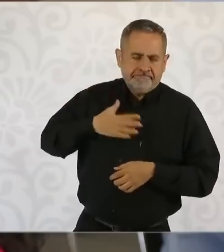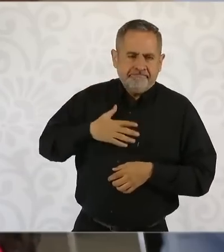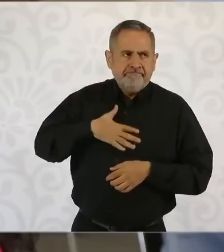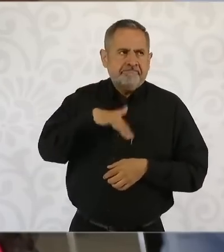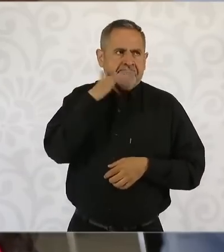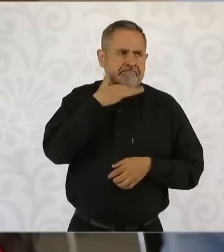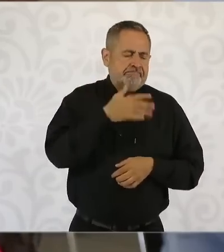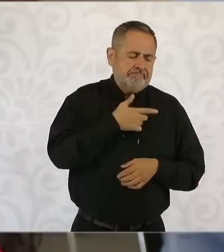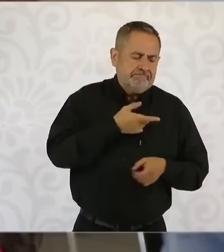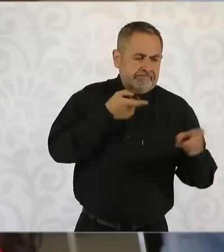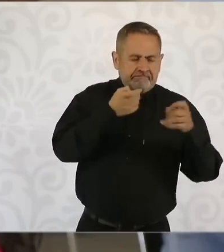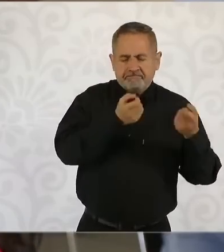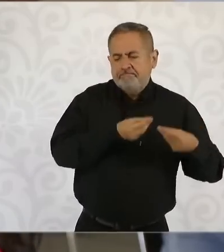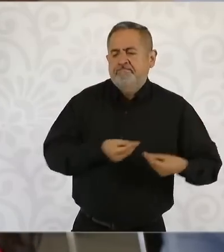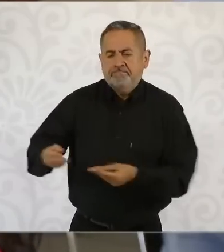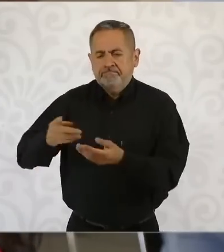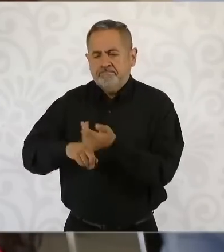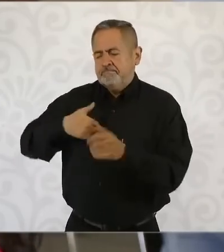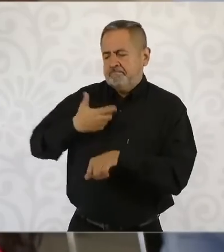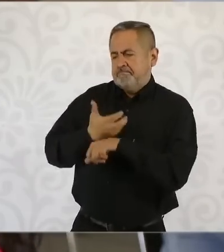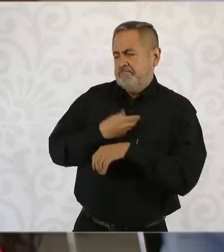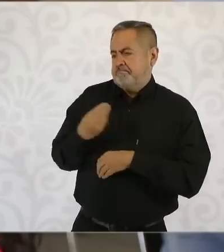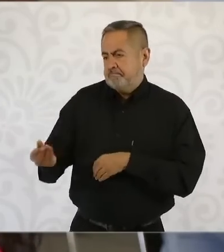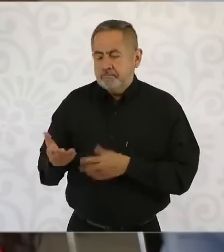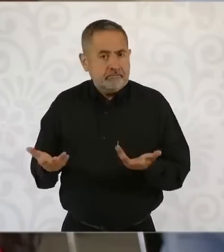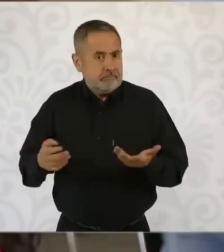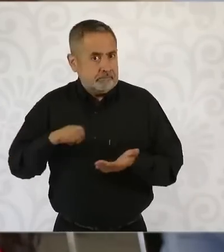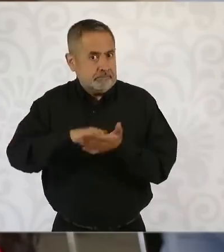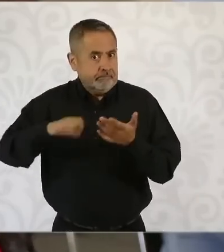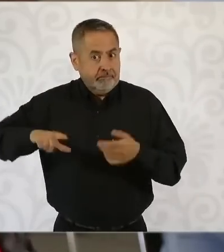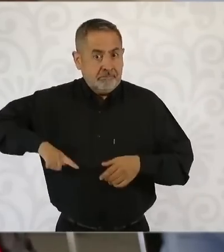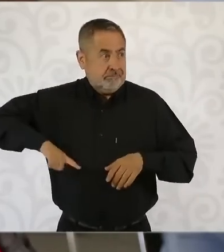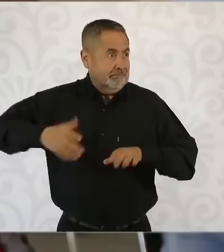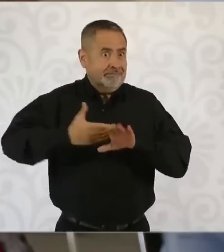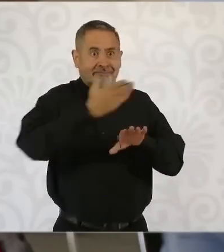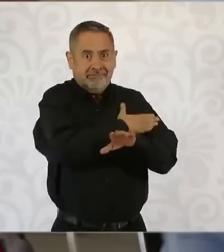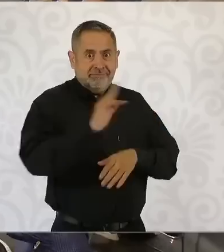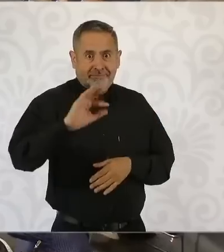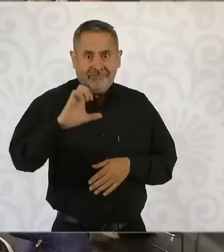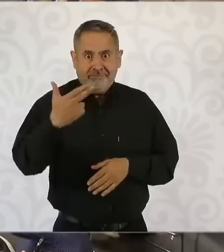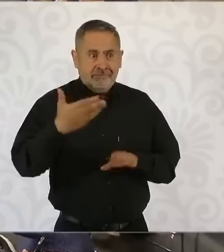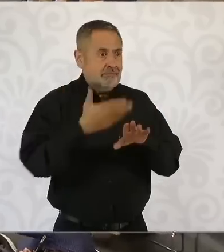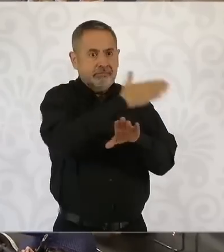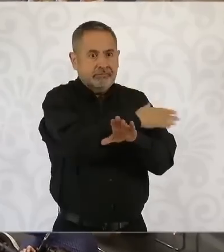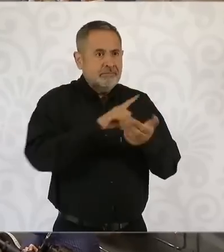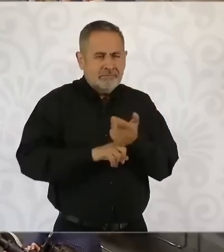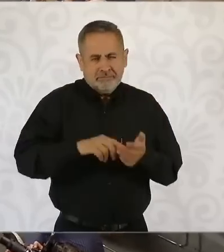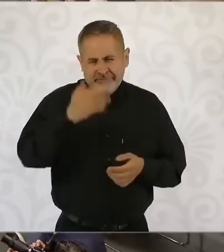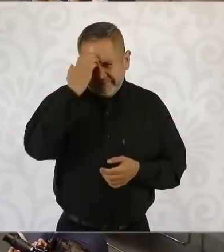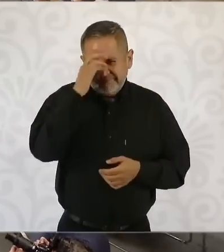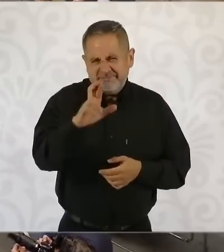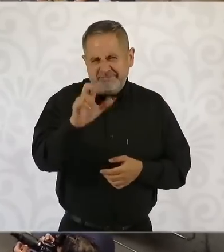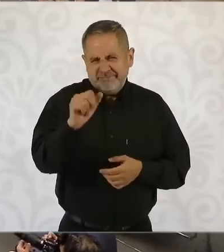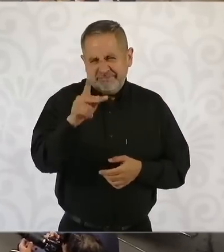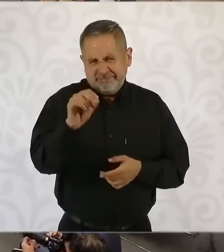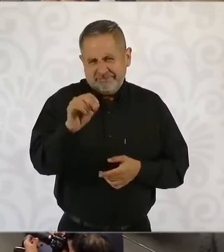tráfico ilegal de armas. Esto pues como en gobiernos anteriores, ahorita mencionando lo de Calderón, lo de Operación Rápido y Furioso, pues no